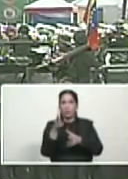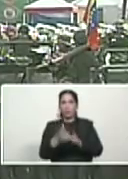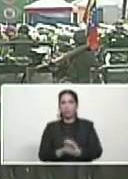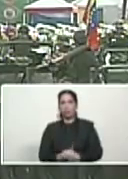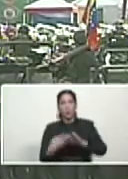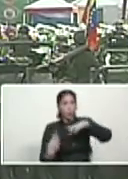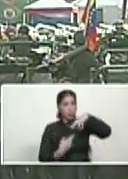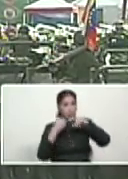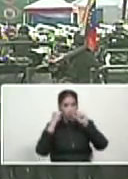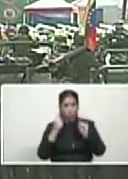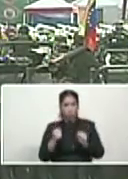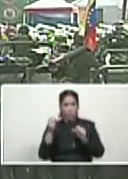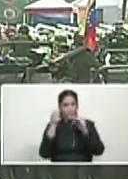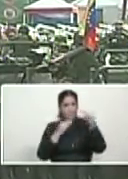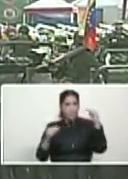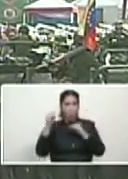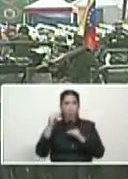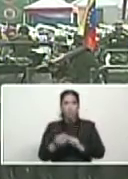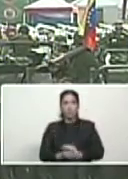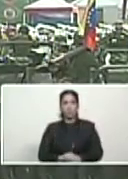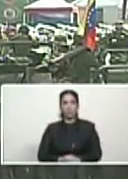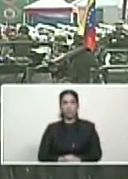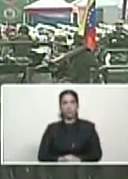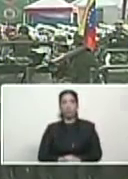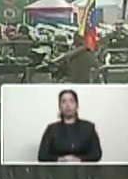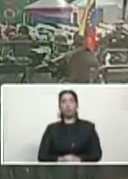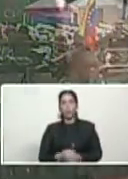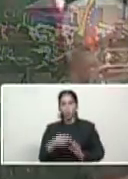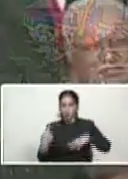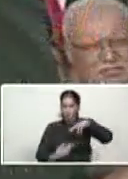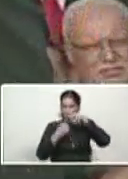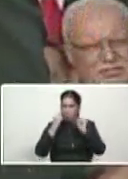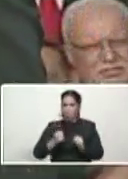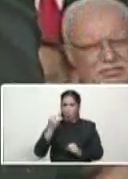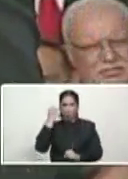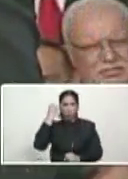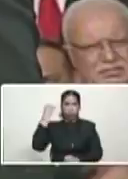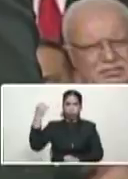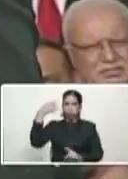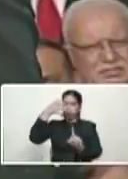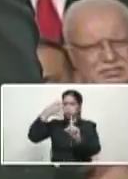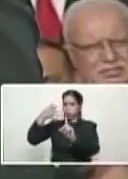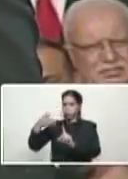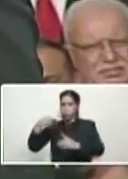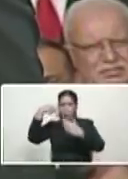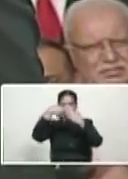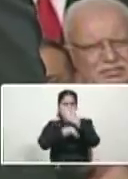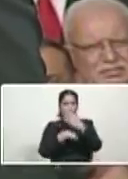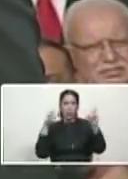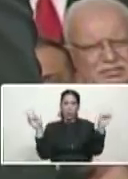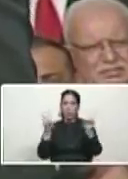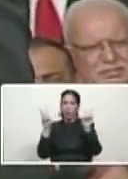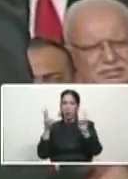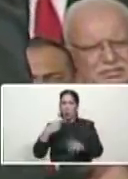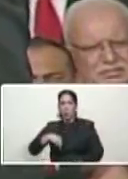una revolución moral y una revolución ideológica profunda de los valores de